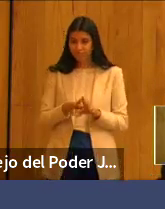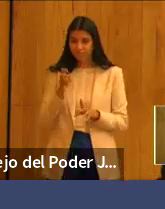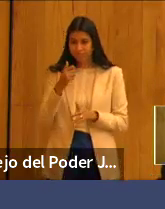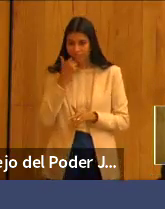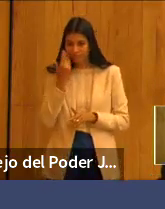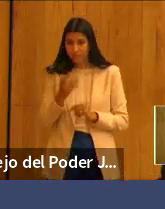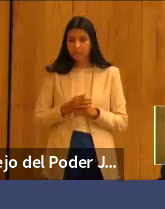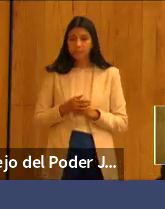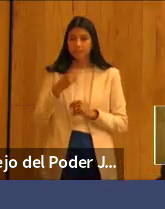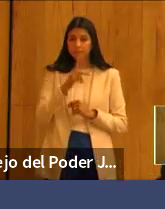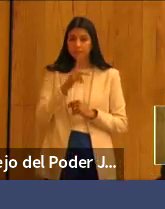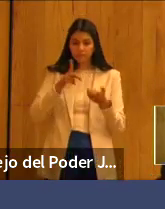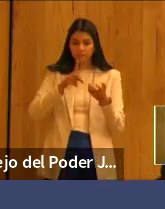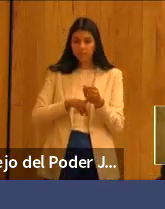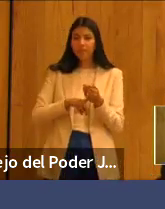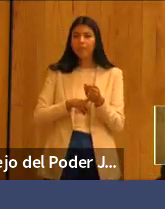la